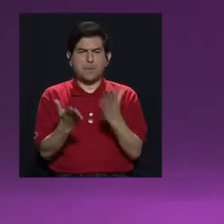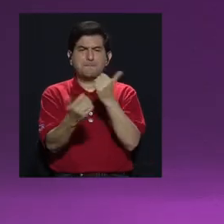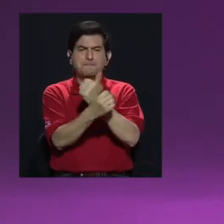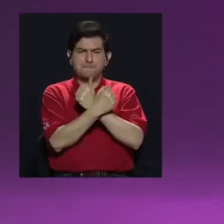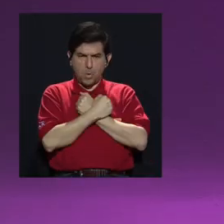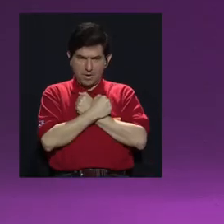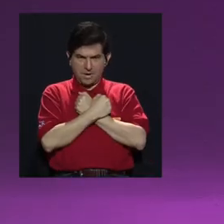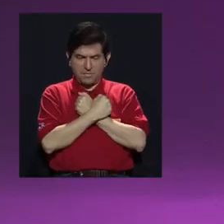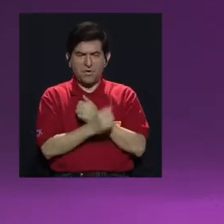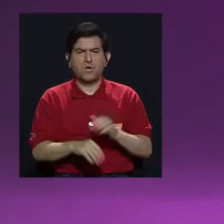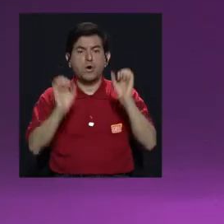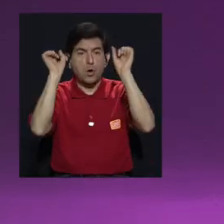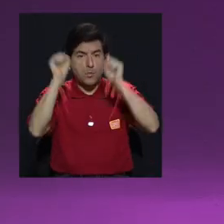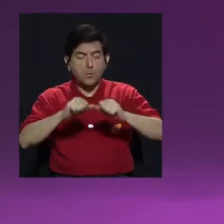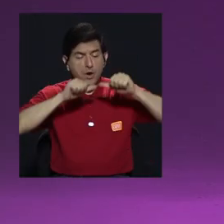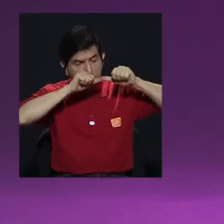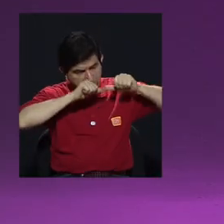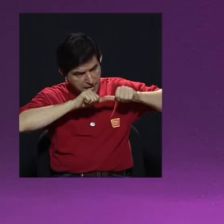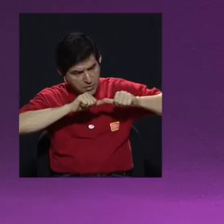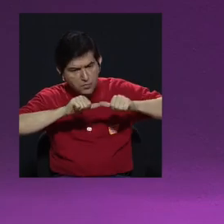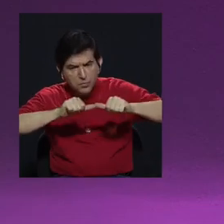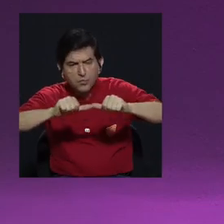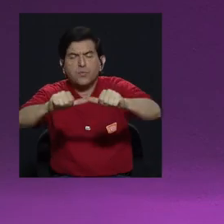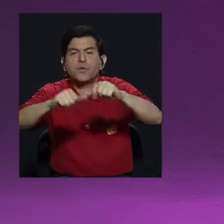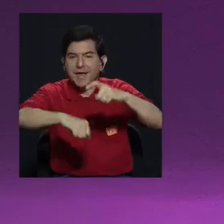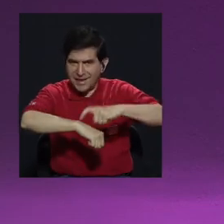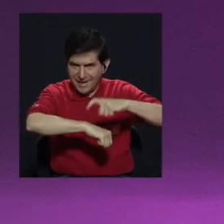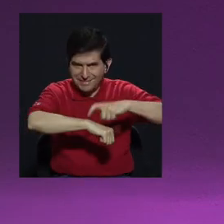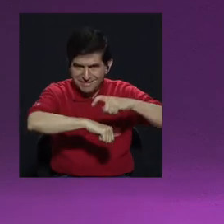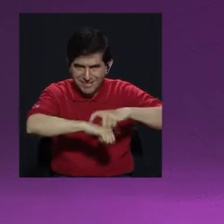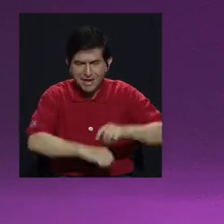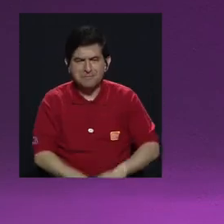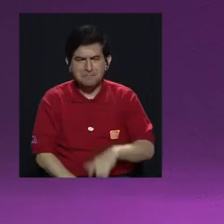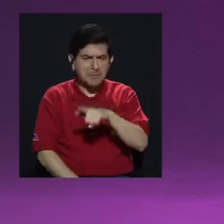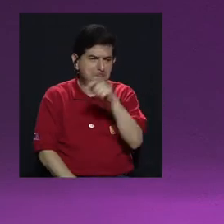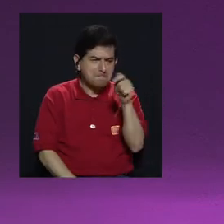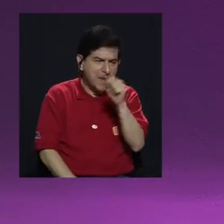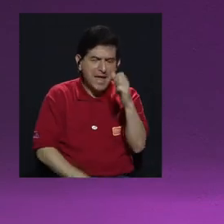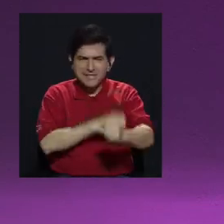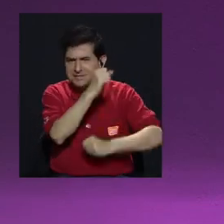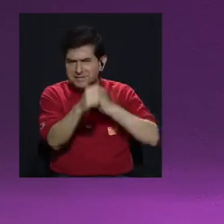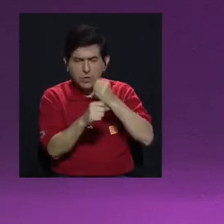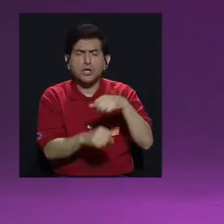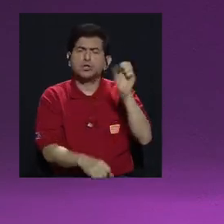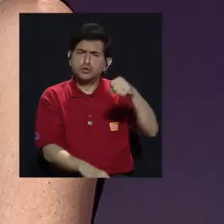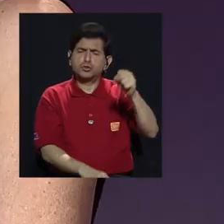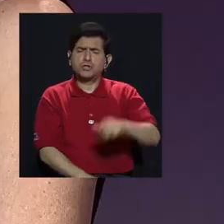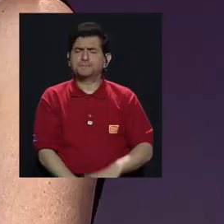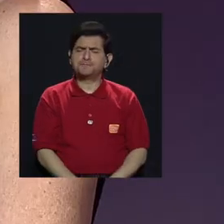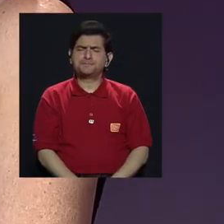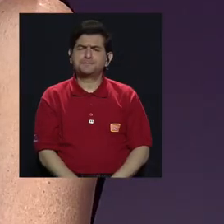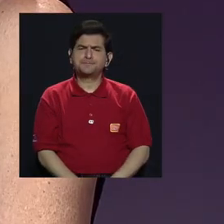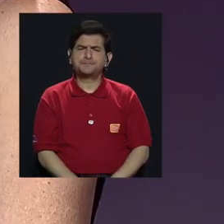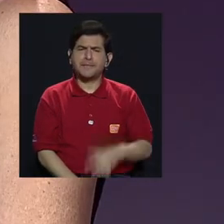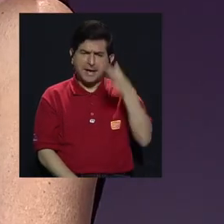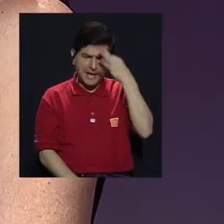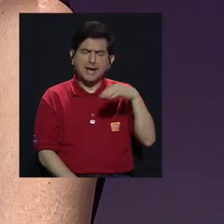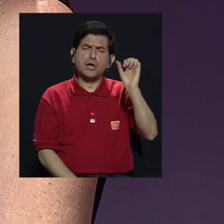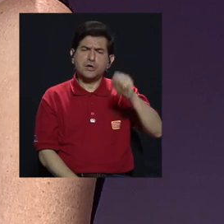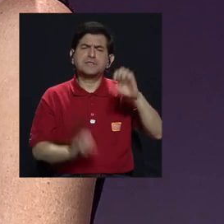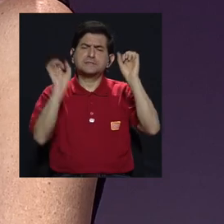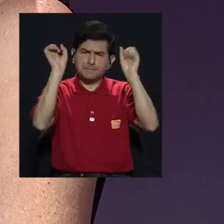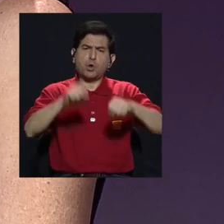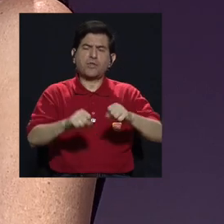poliamorosa puede perdurar a lo largo del tiempo, varios meses, años? Sí, creo que sí. Sí se